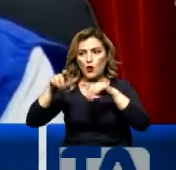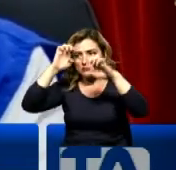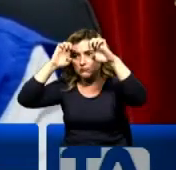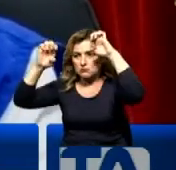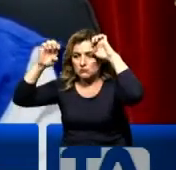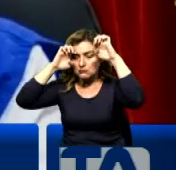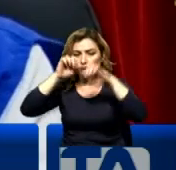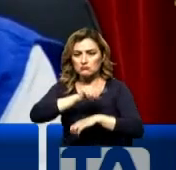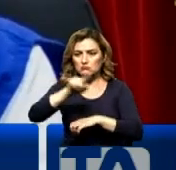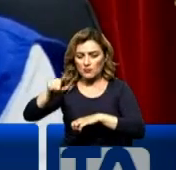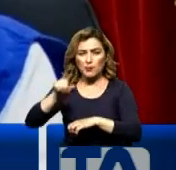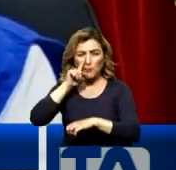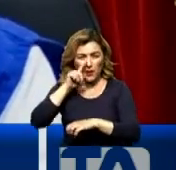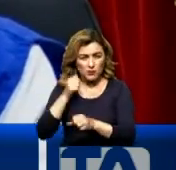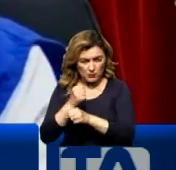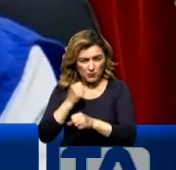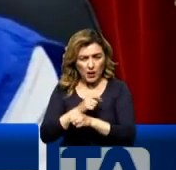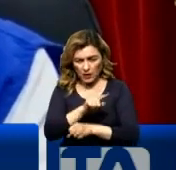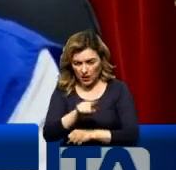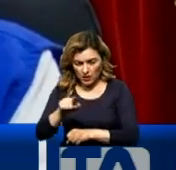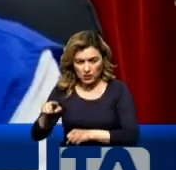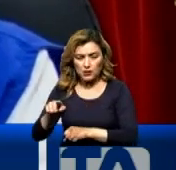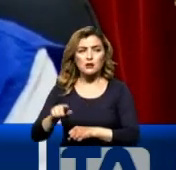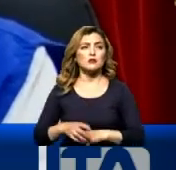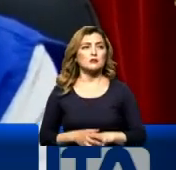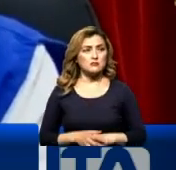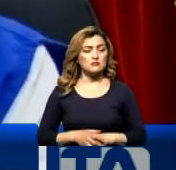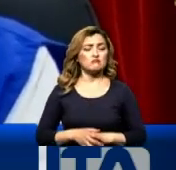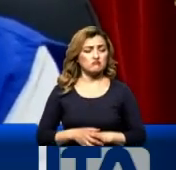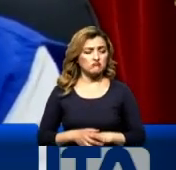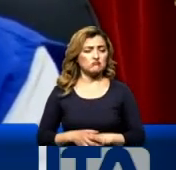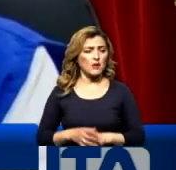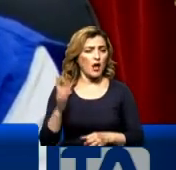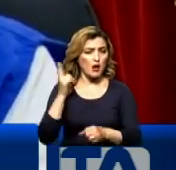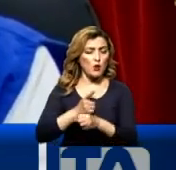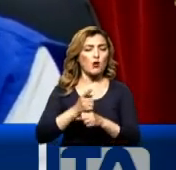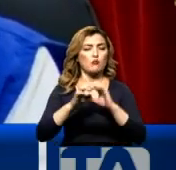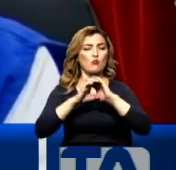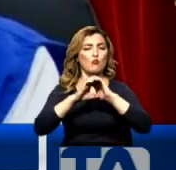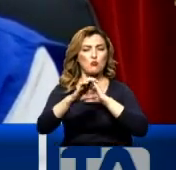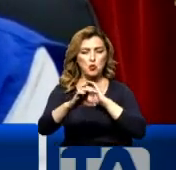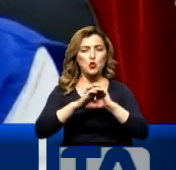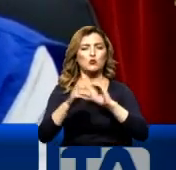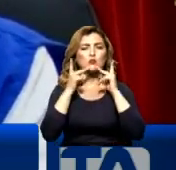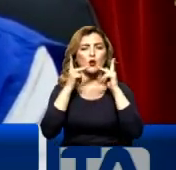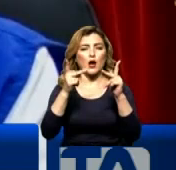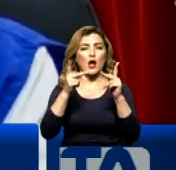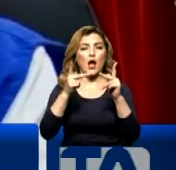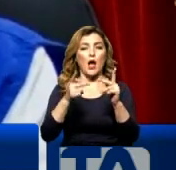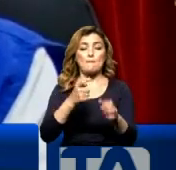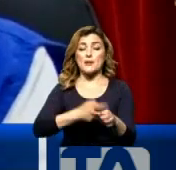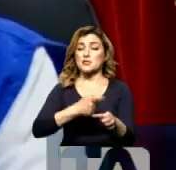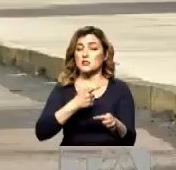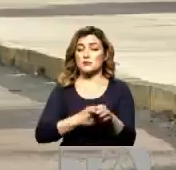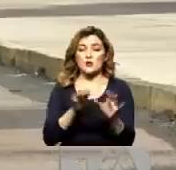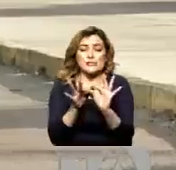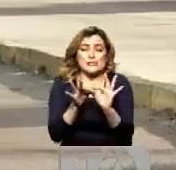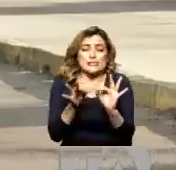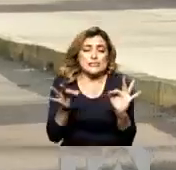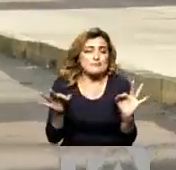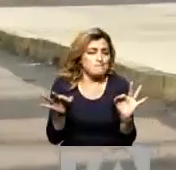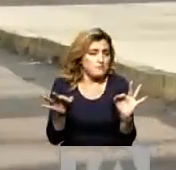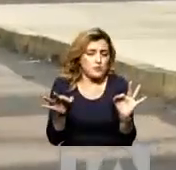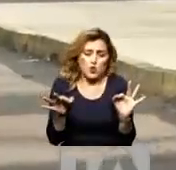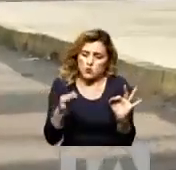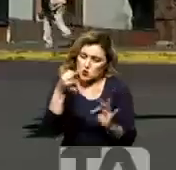estratégicos, etcétera, ahí se está dictaminando algunas unidades con un protocolo estricto de condiciones de asepsia. Durante